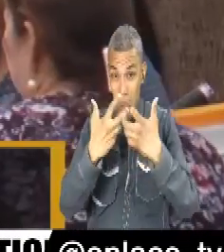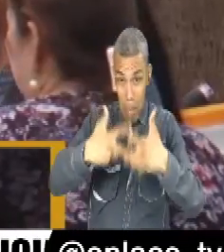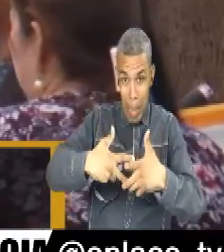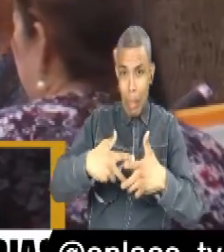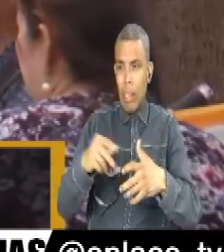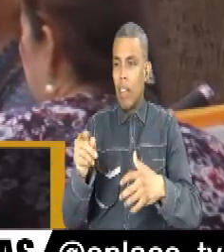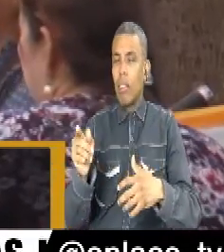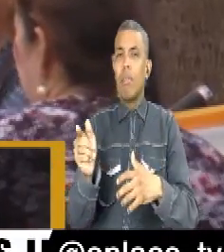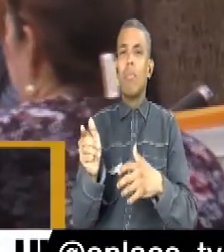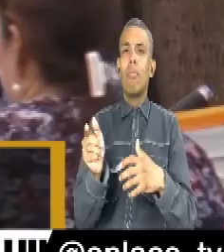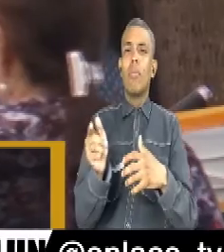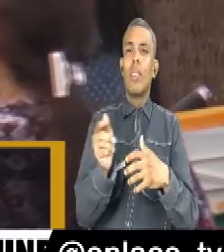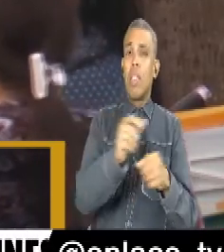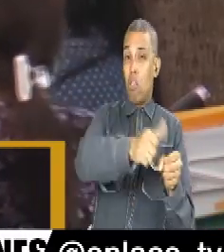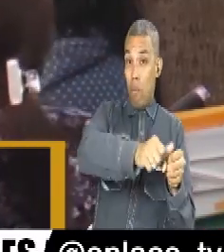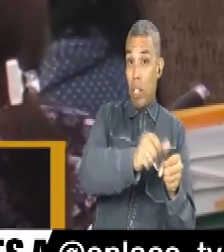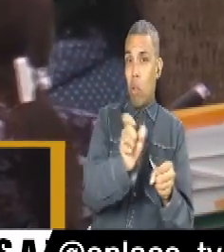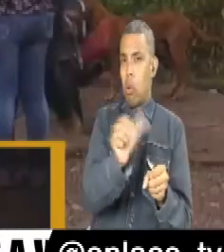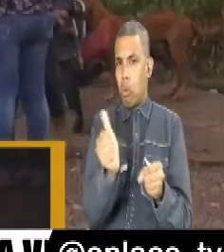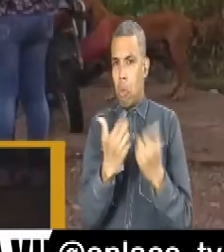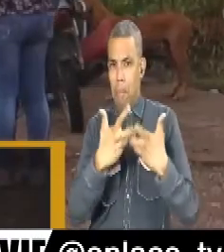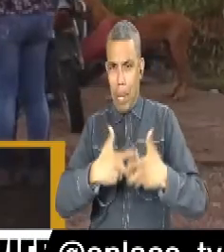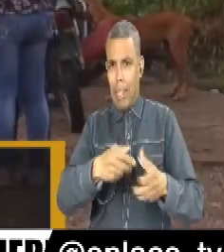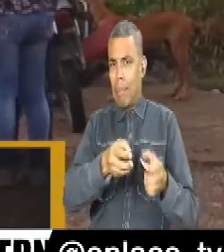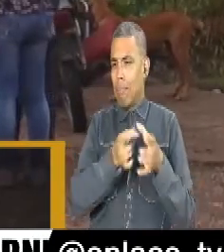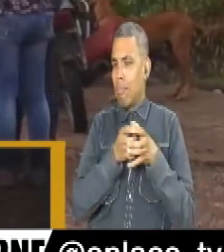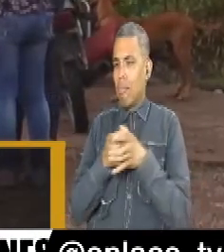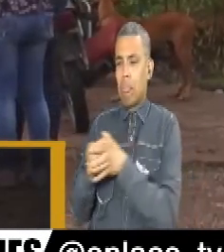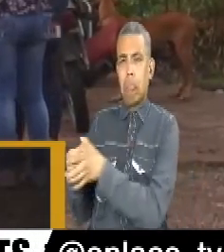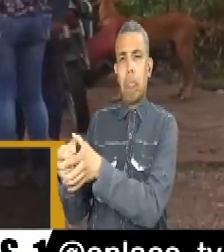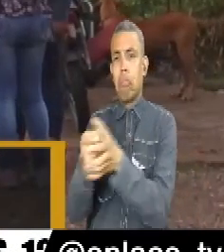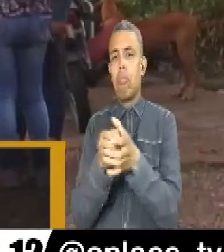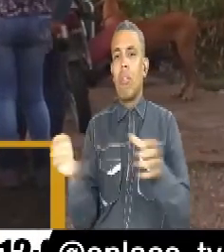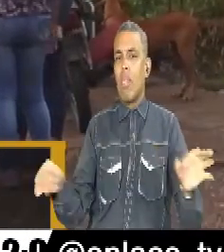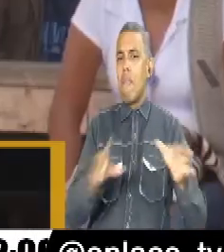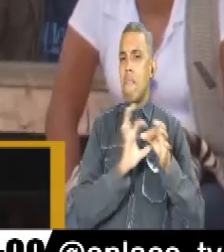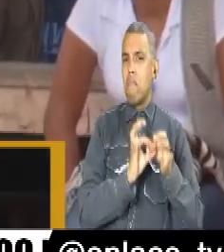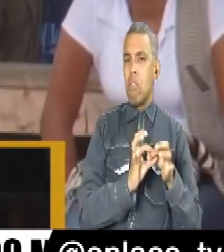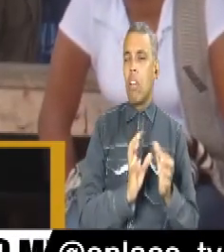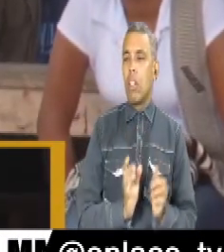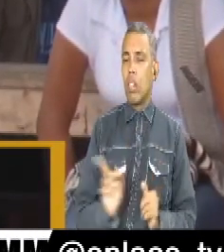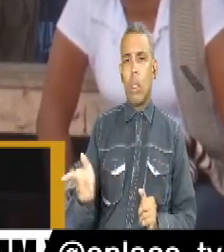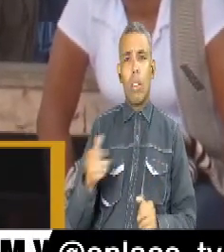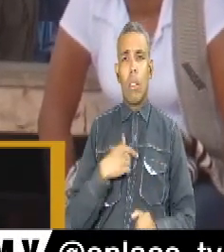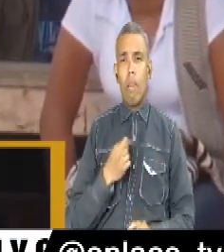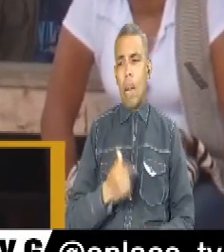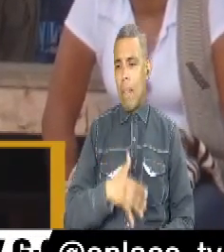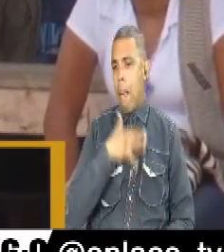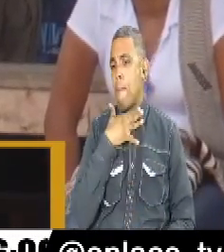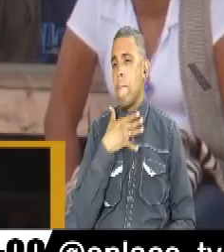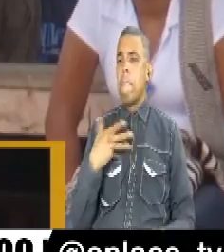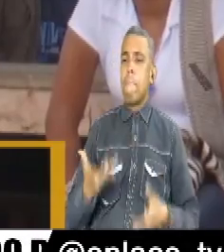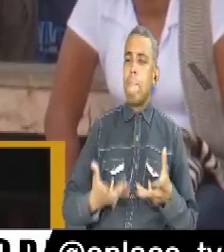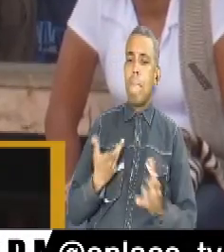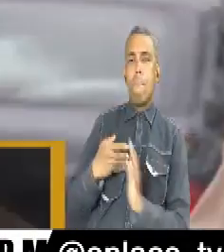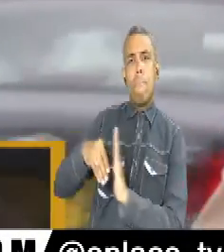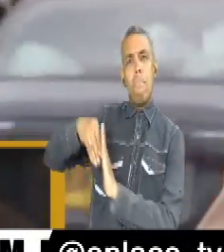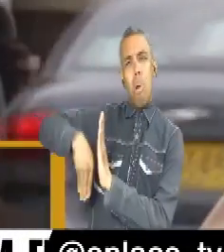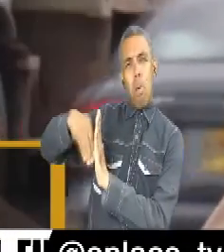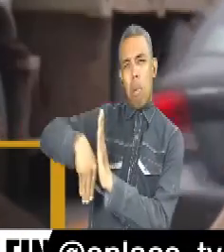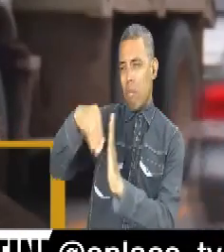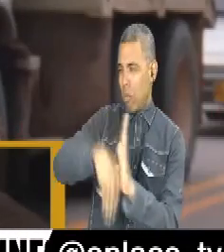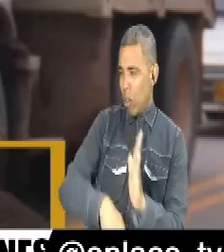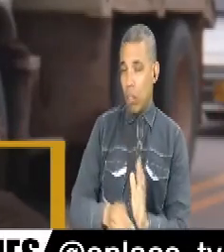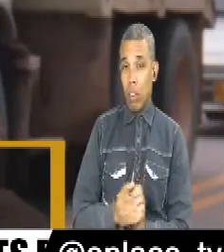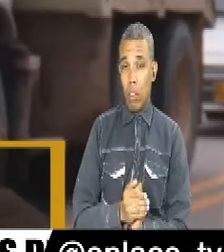obras. Así como en repetidas circunstancias los compañeros lo han expresado. Manifiesta lo que los bancos me transmiten a toda hora por